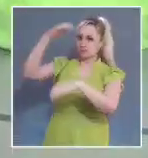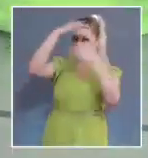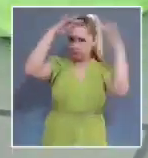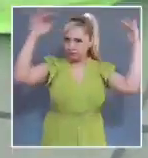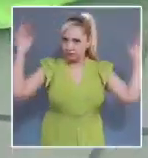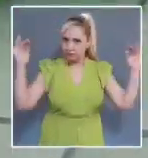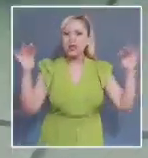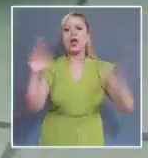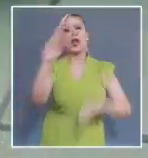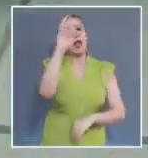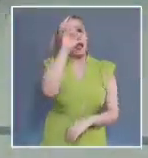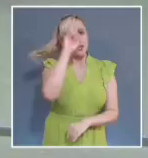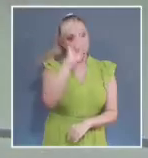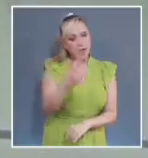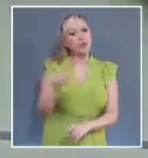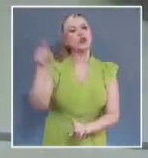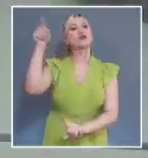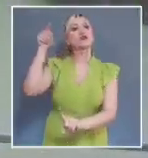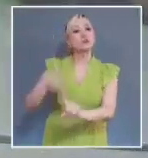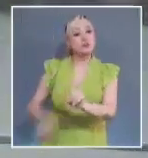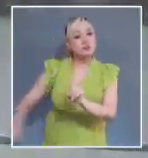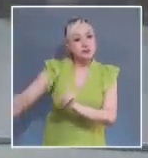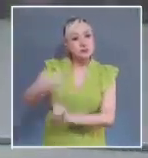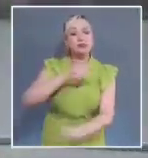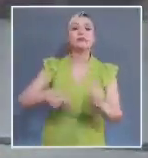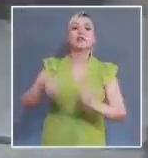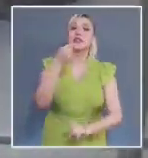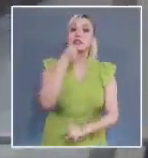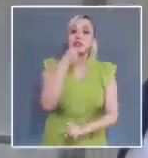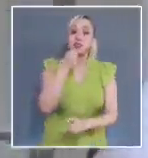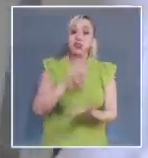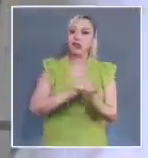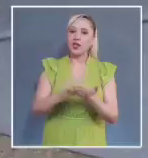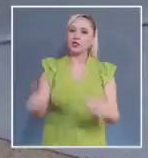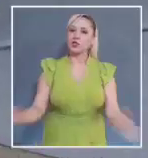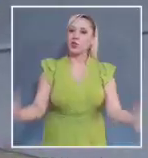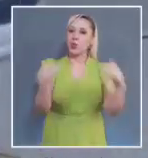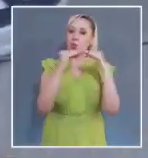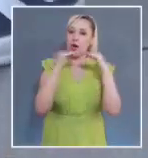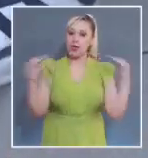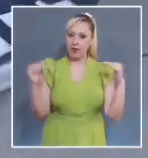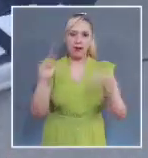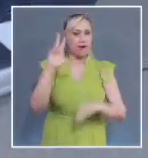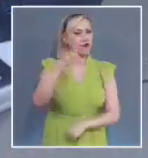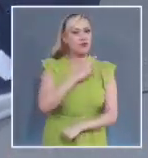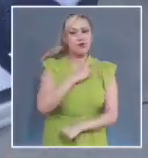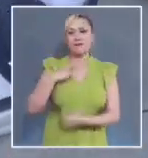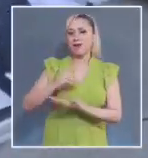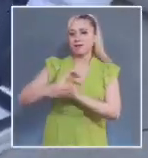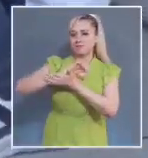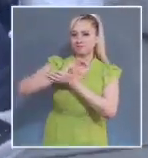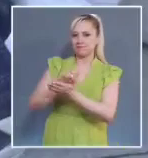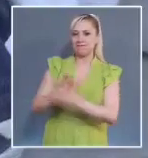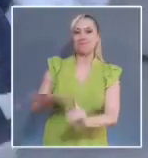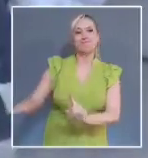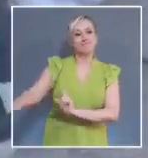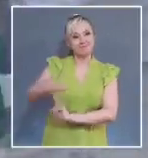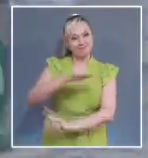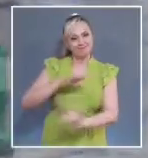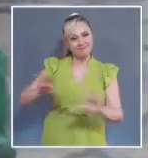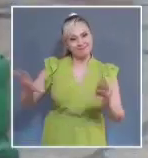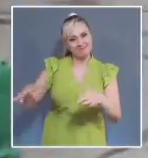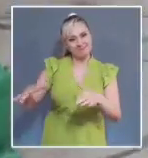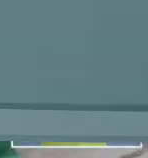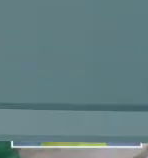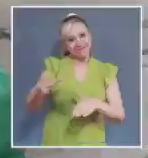el interés superior y el derecho a la igualdad se indica, y no discriminación de este sector de la